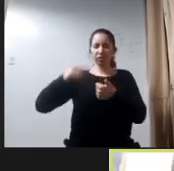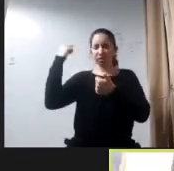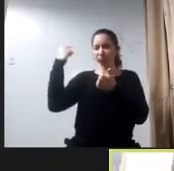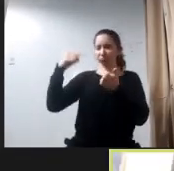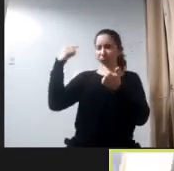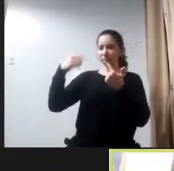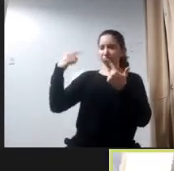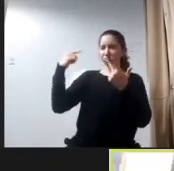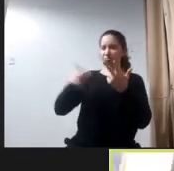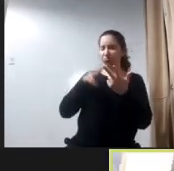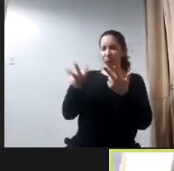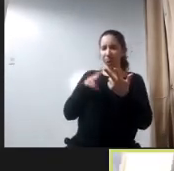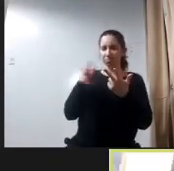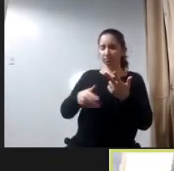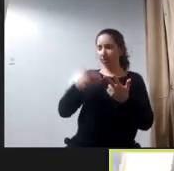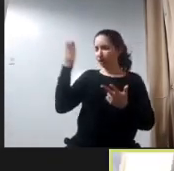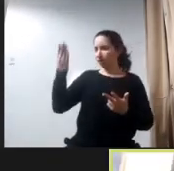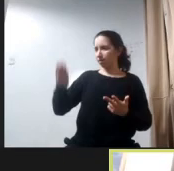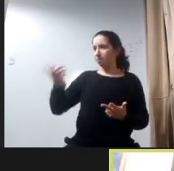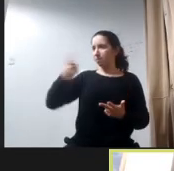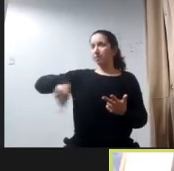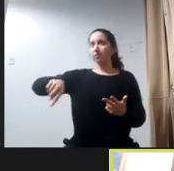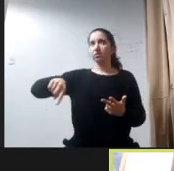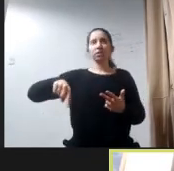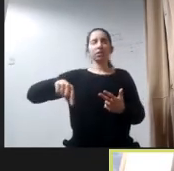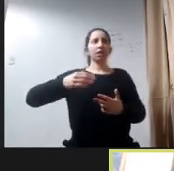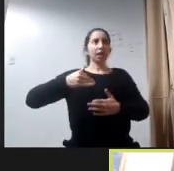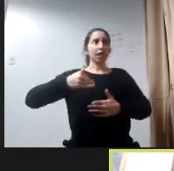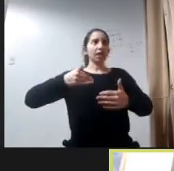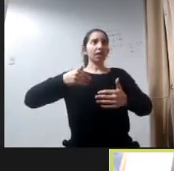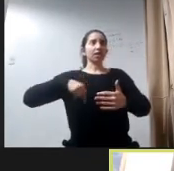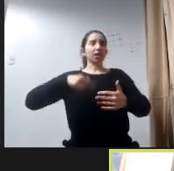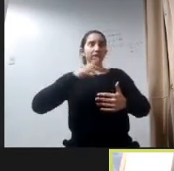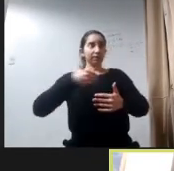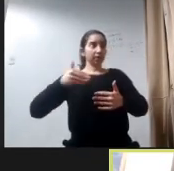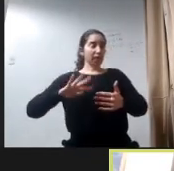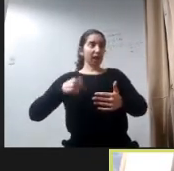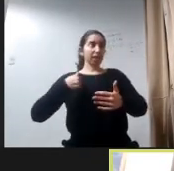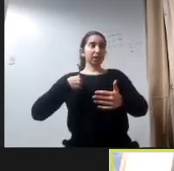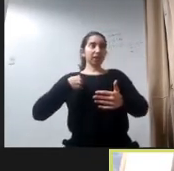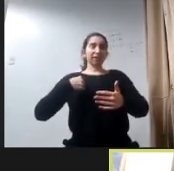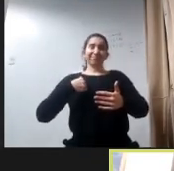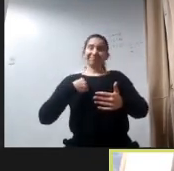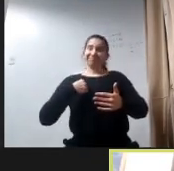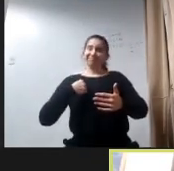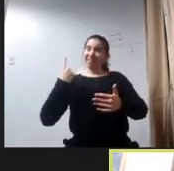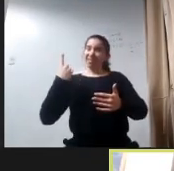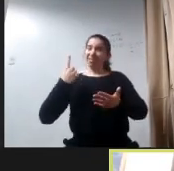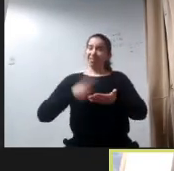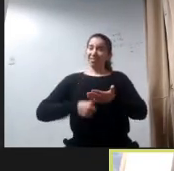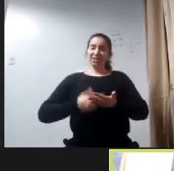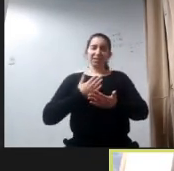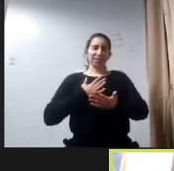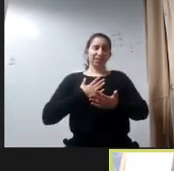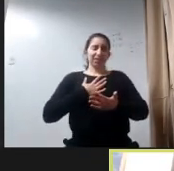la autonomía decisional de las personas gestantes. Por otro lado, cuando,